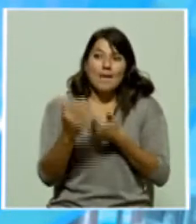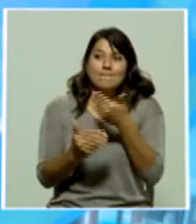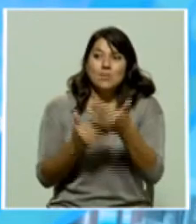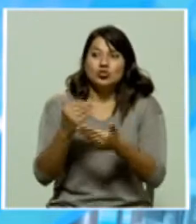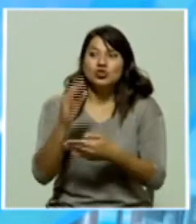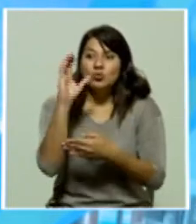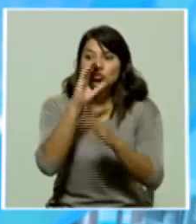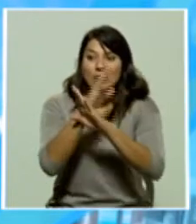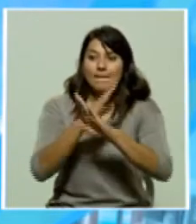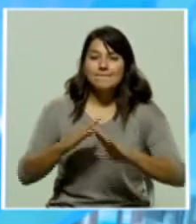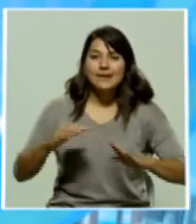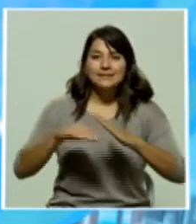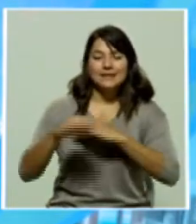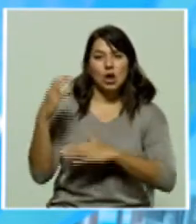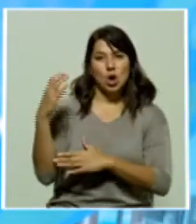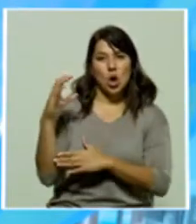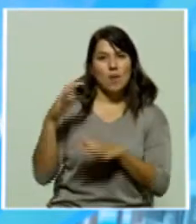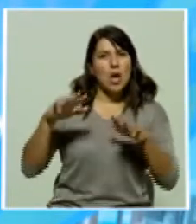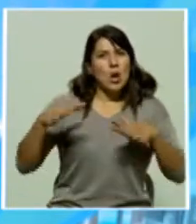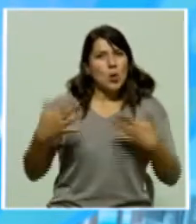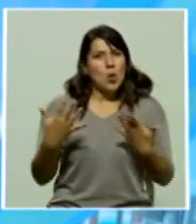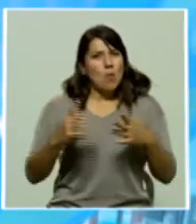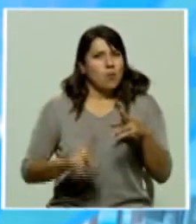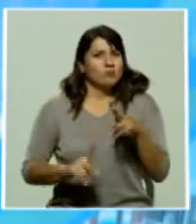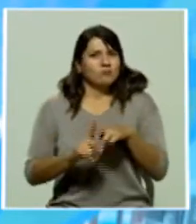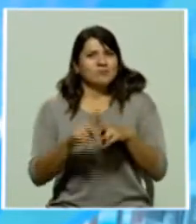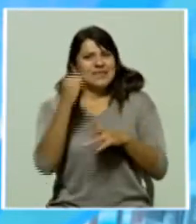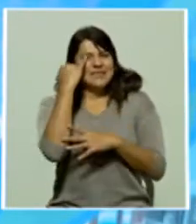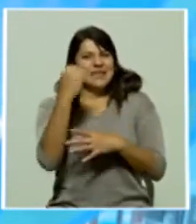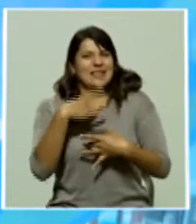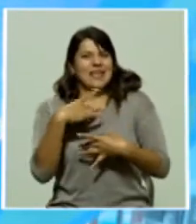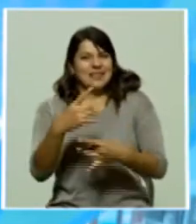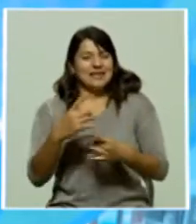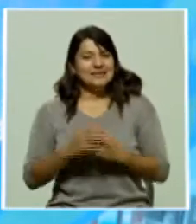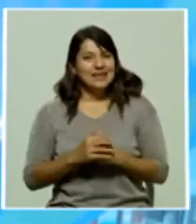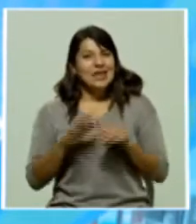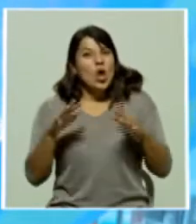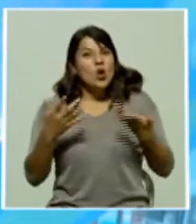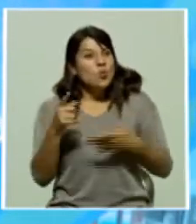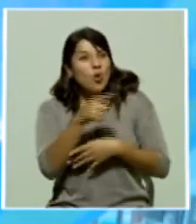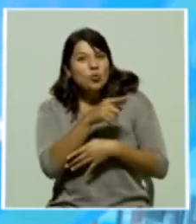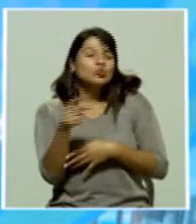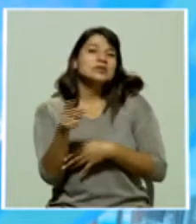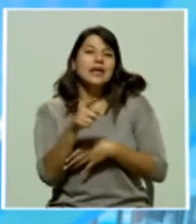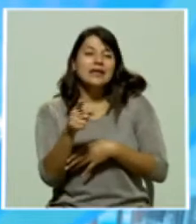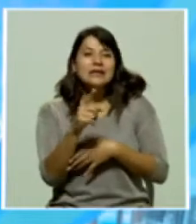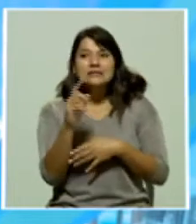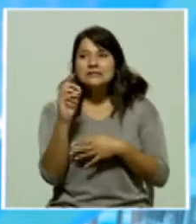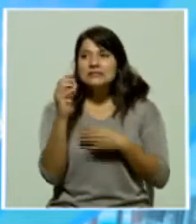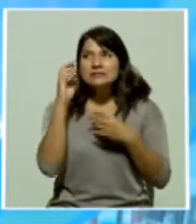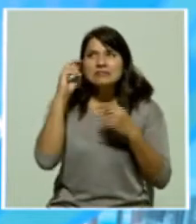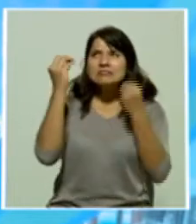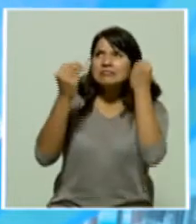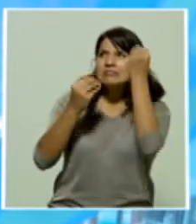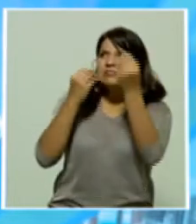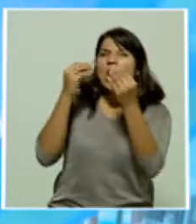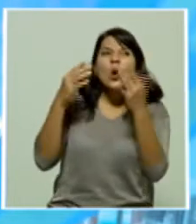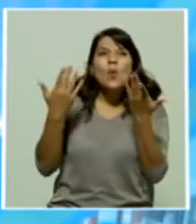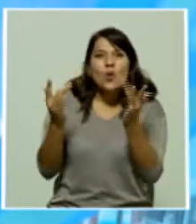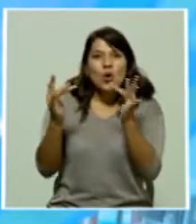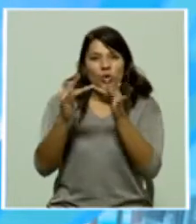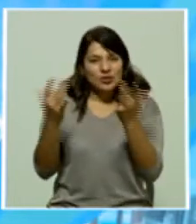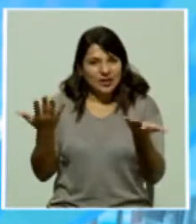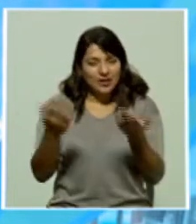¿Cómo nace esta idea tan interesante? ¿Cómo se juntaron ustedes? ¿Quién buscó a quién? ¿Cómo fue la cosa?